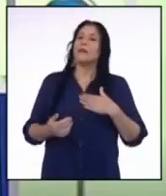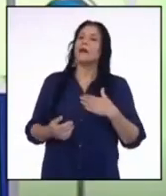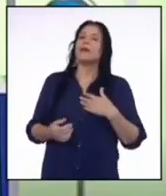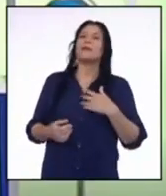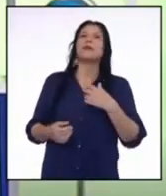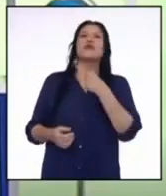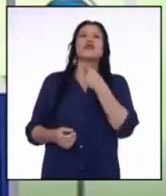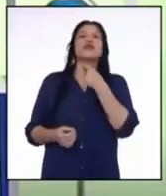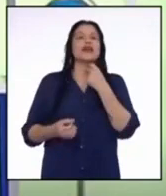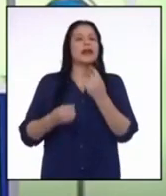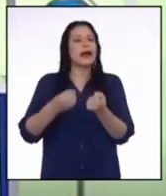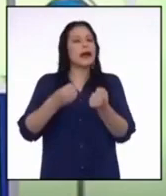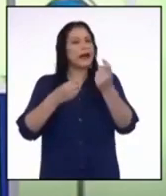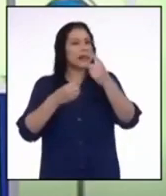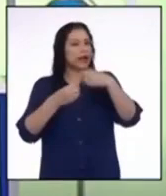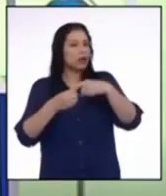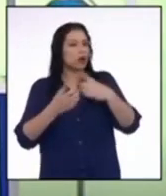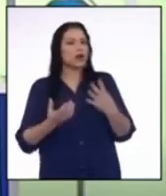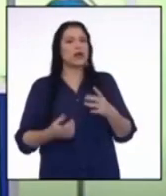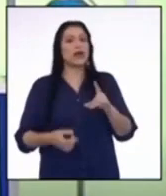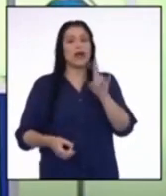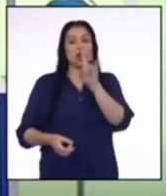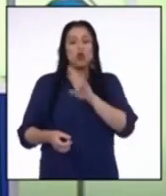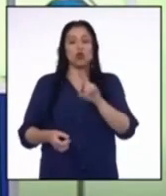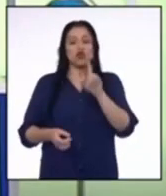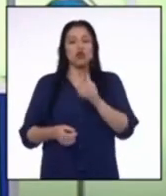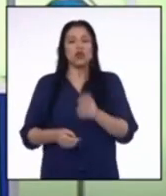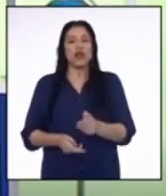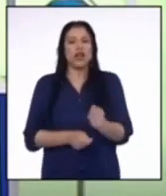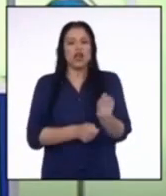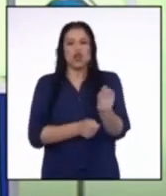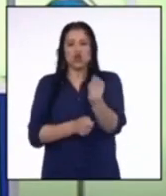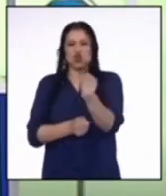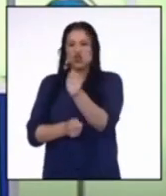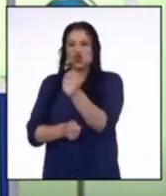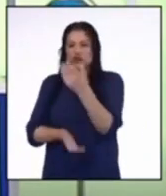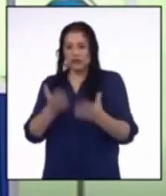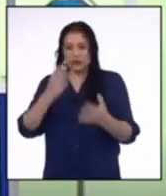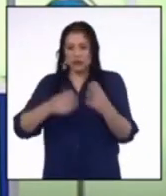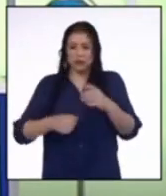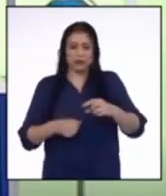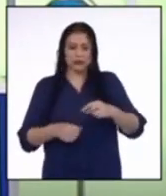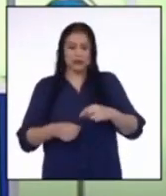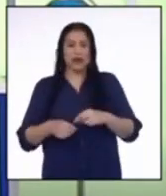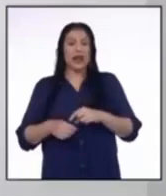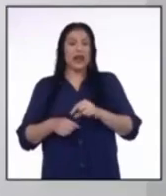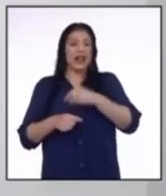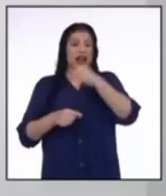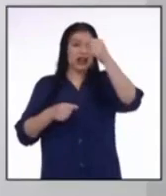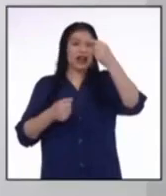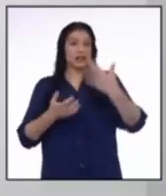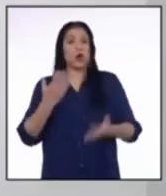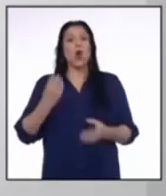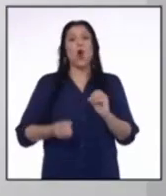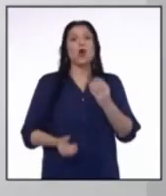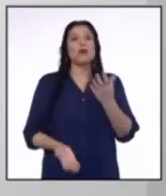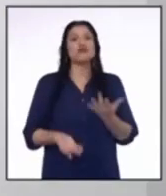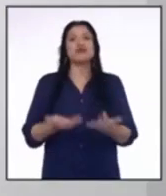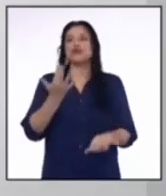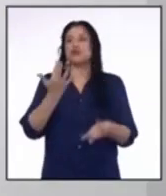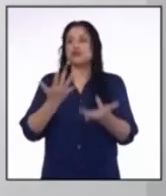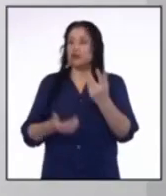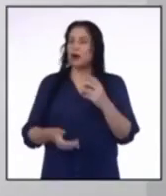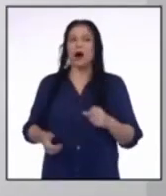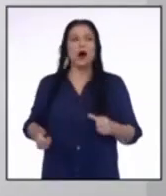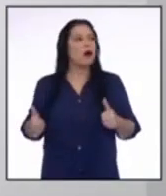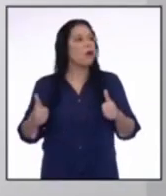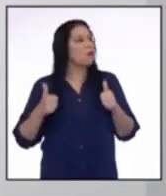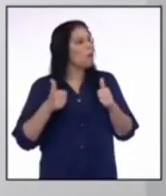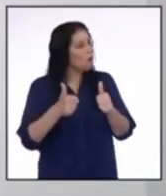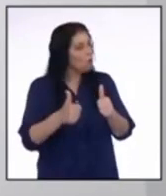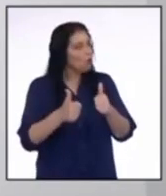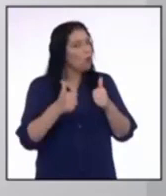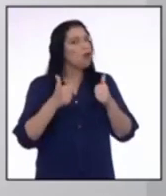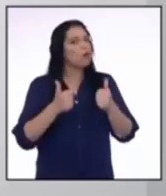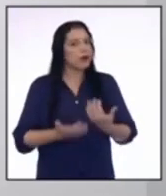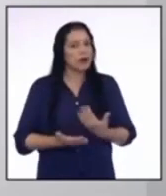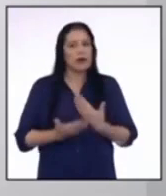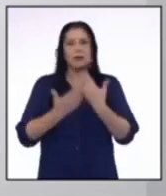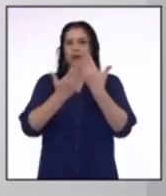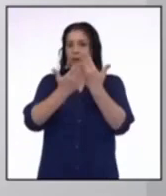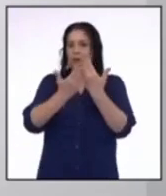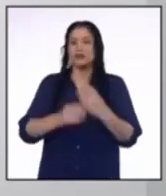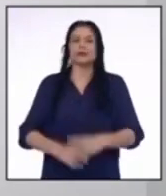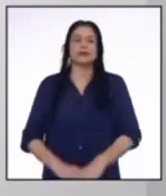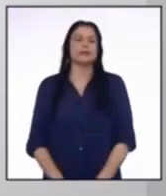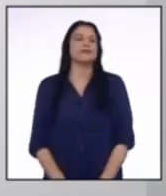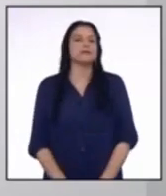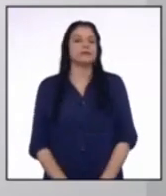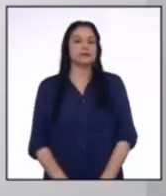gustaría incluir en el plan el uso de extintores, en caso haya una fuga de gas y se produzca un incendio. Me parece una buena